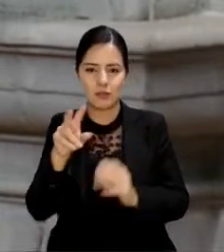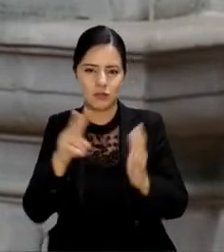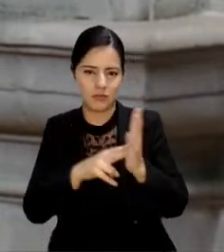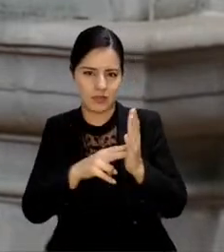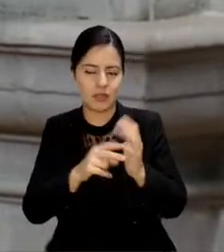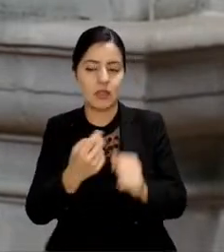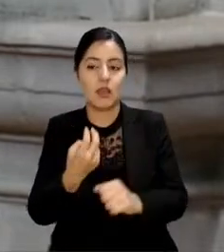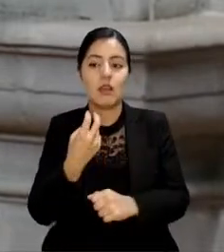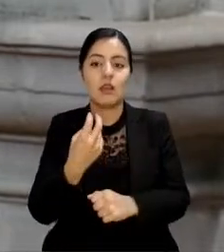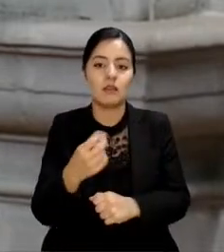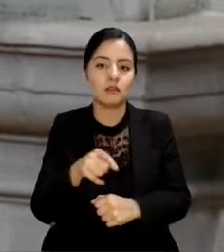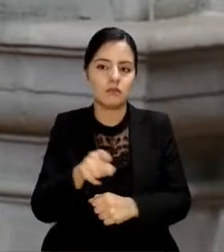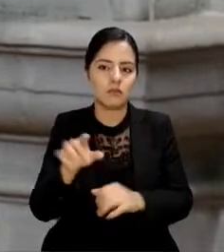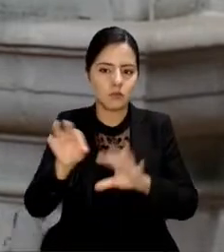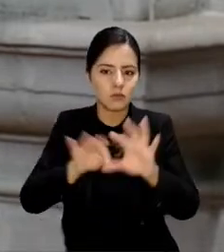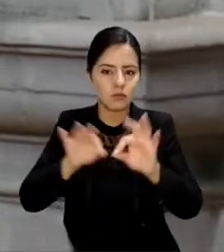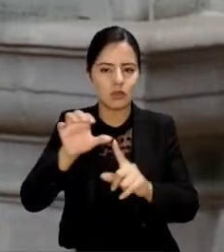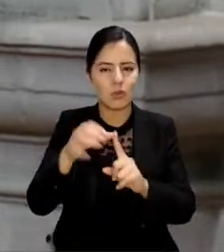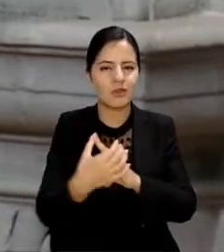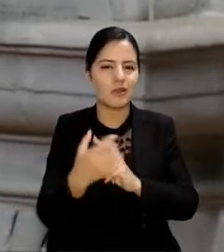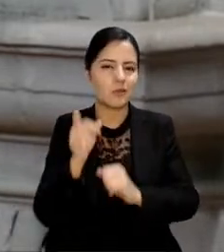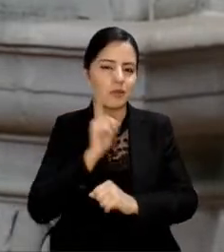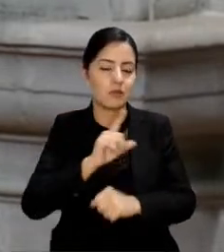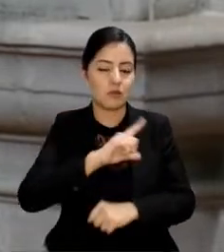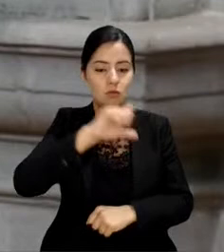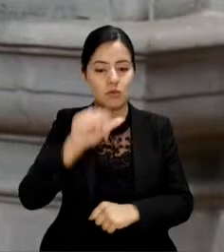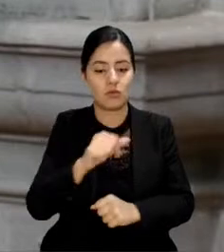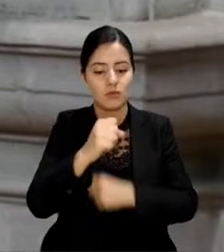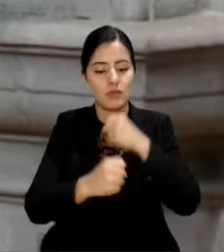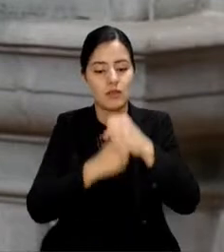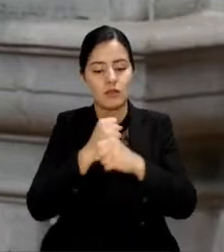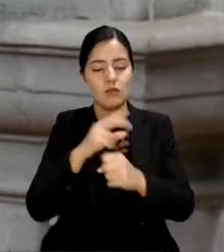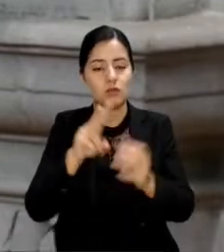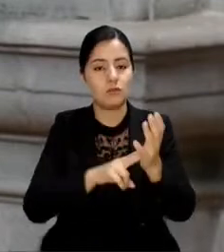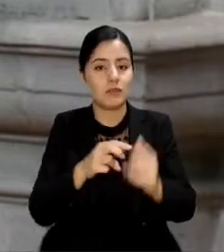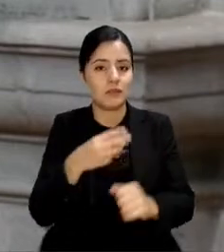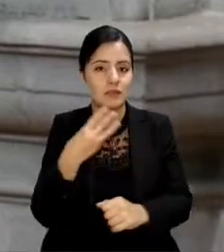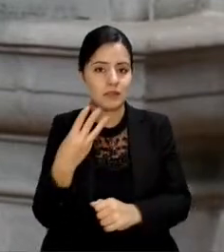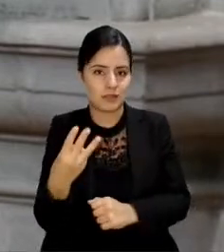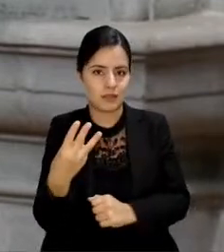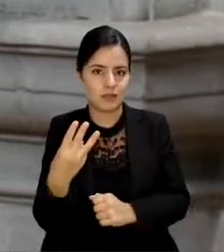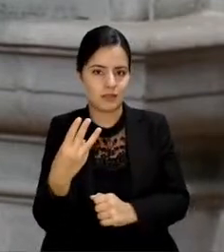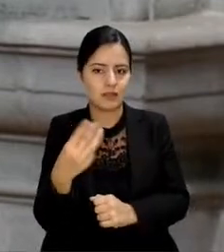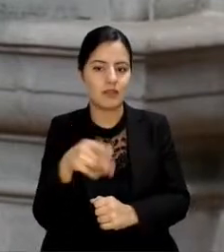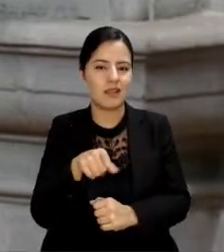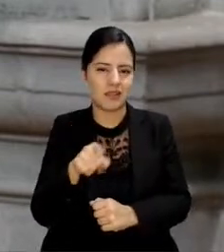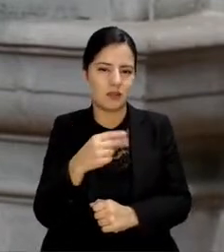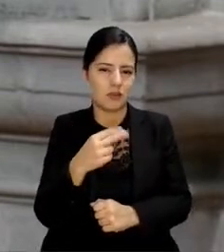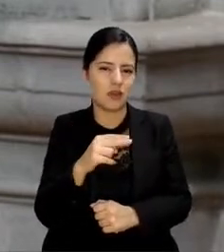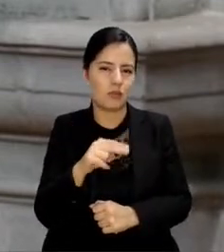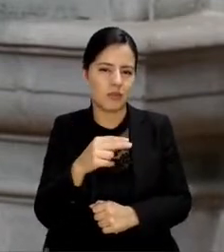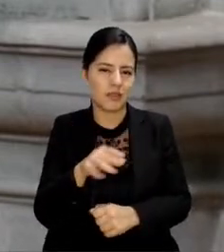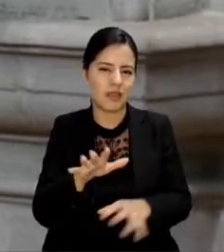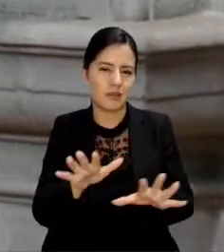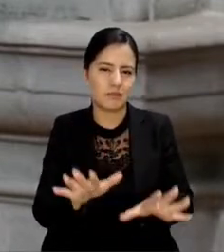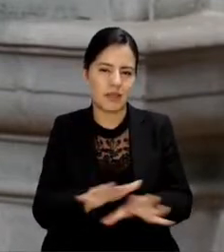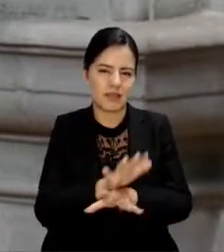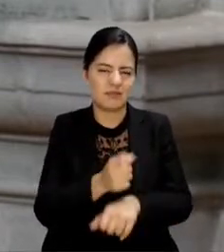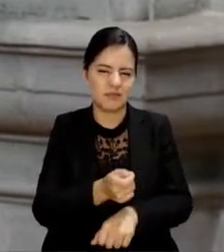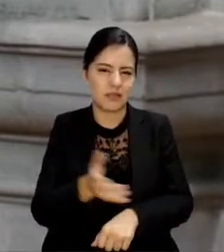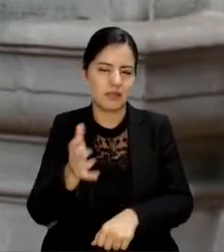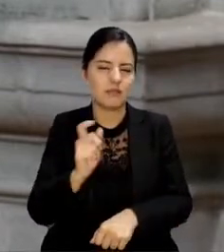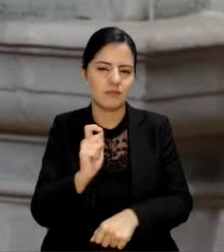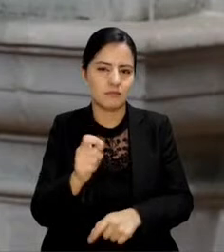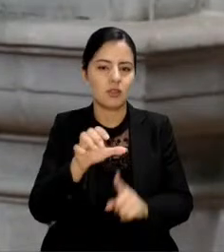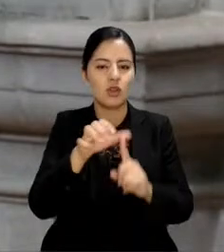Comité Permanente de la Mujer. Posteriormente, en 2003, se modificó su denominación a Comisión Legislativa para la Equidad